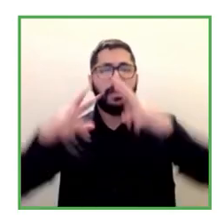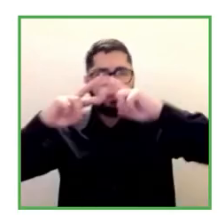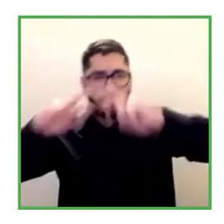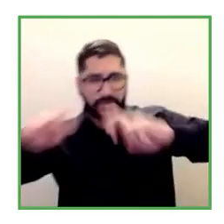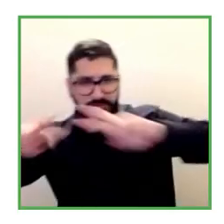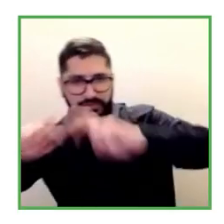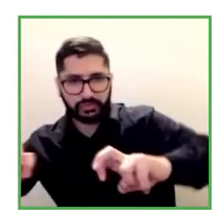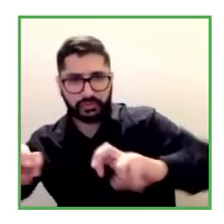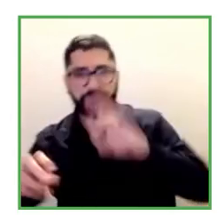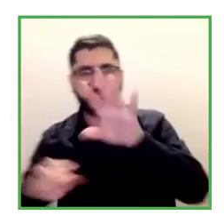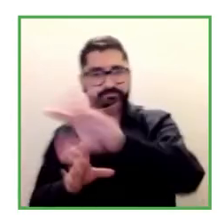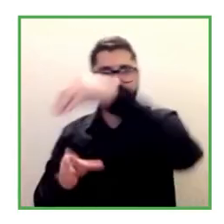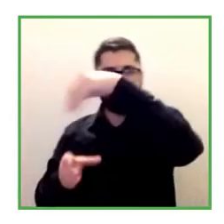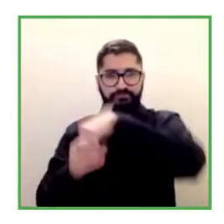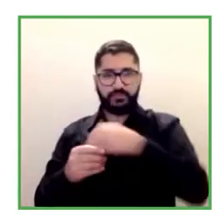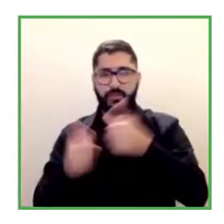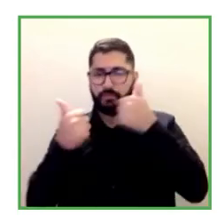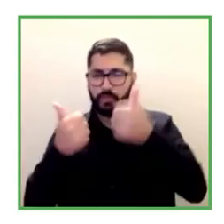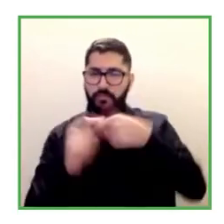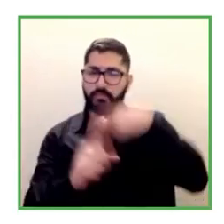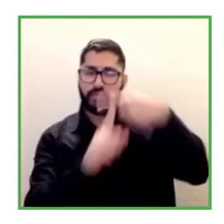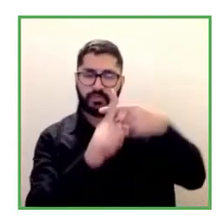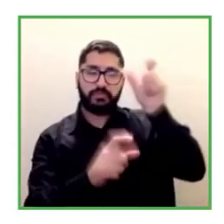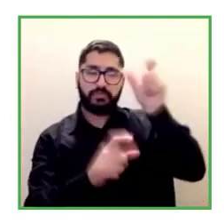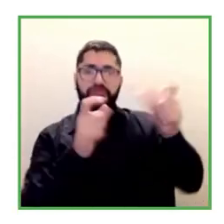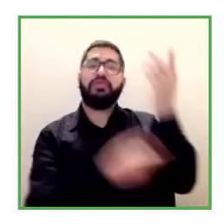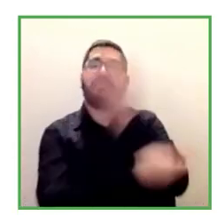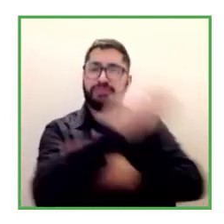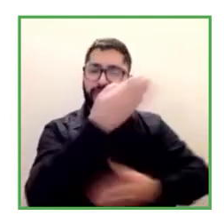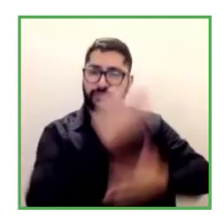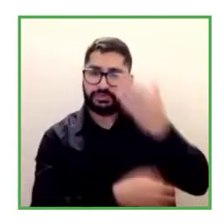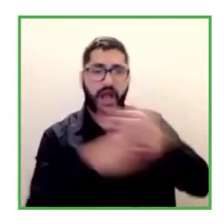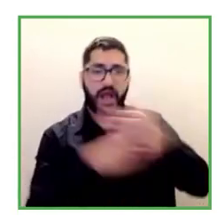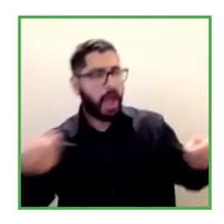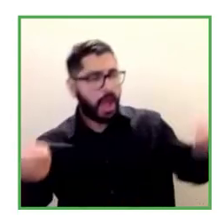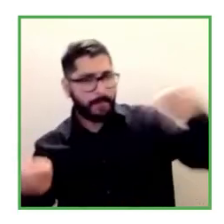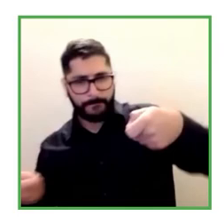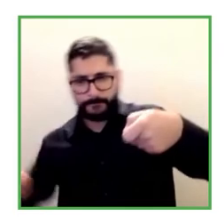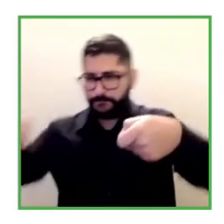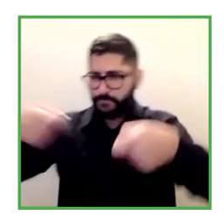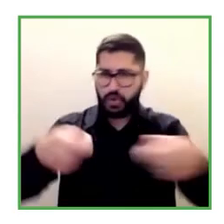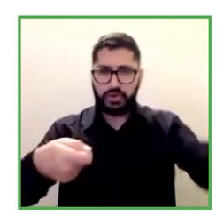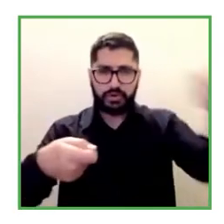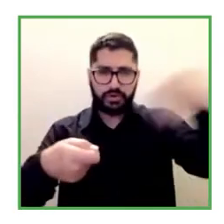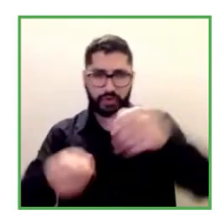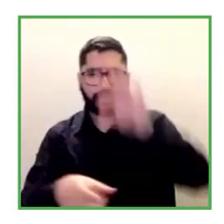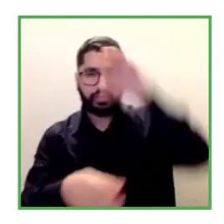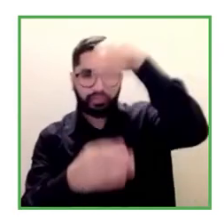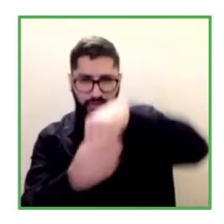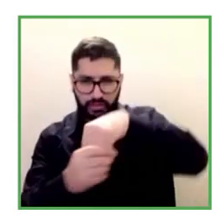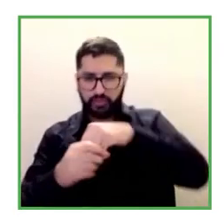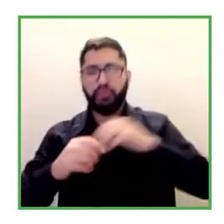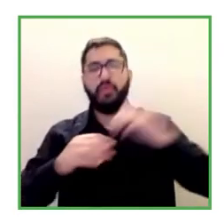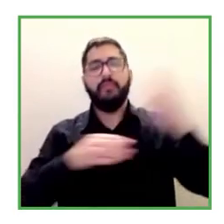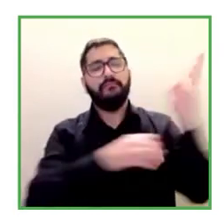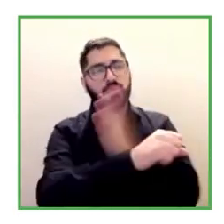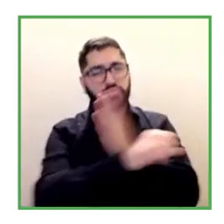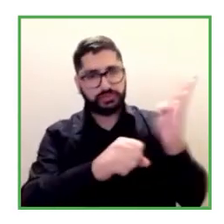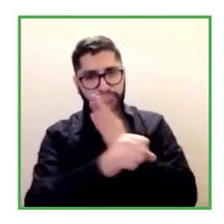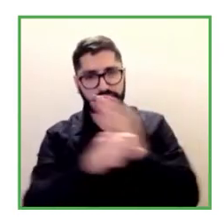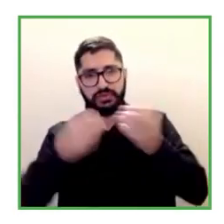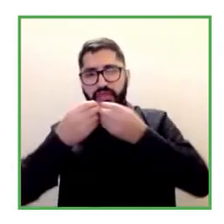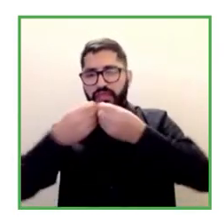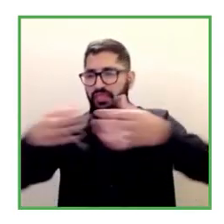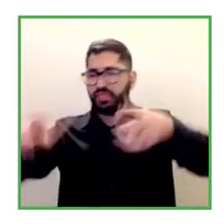con discapacidad aportan dentro de las empresas, ¿no? que son diversas, se consigue un mejor